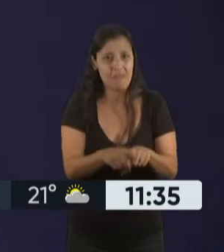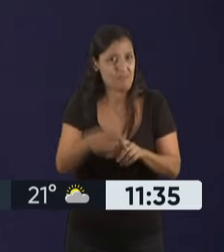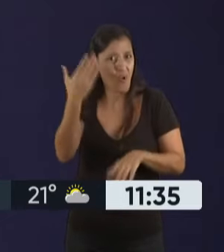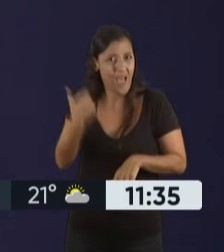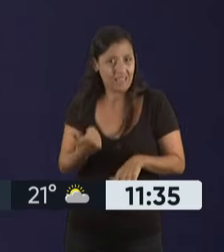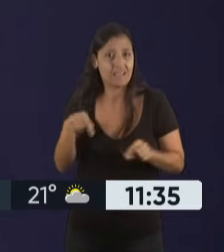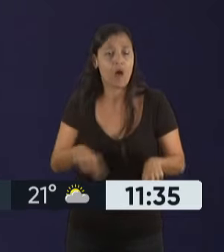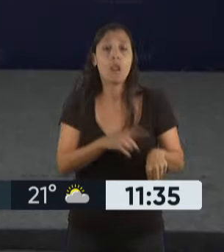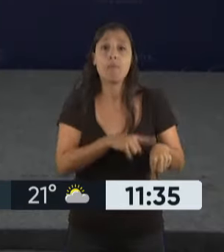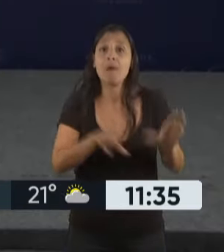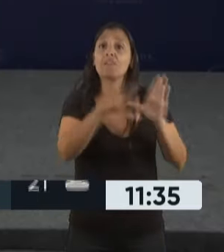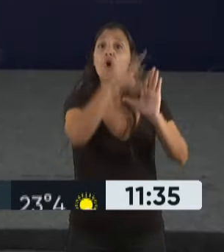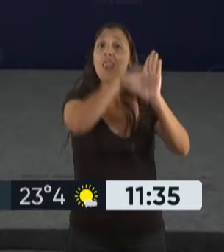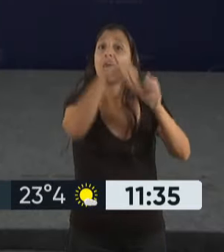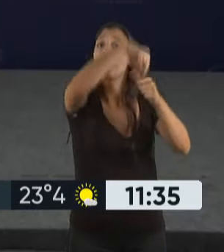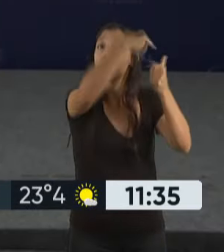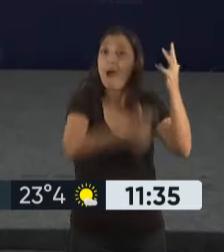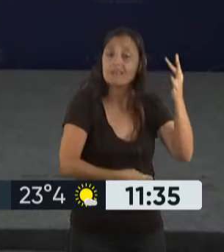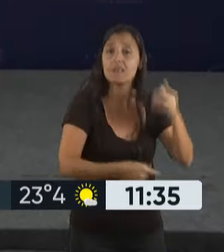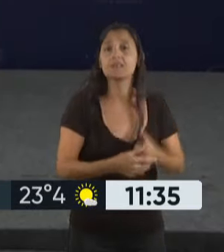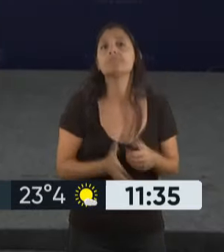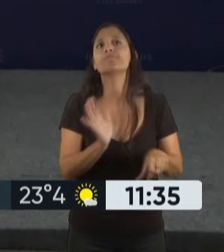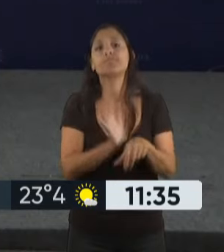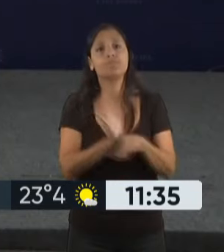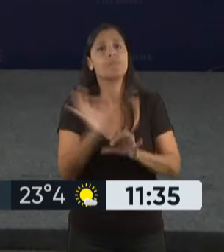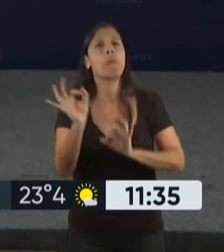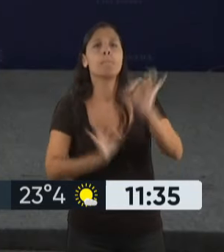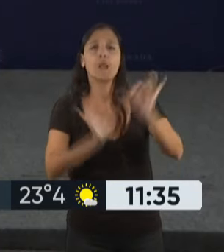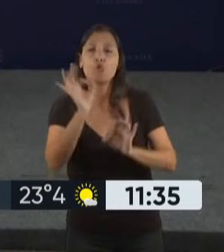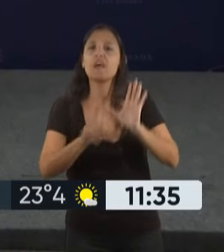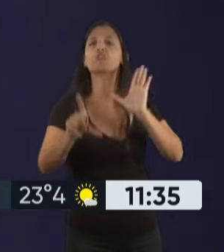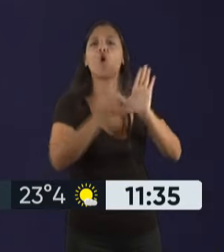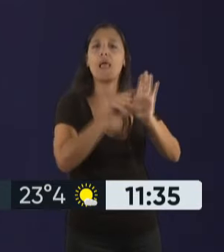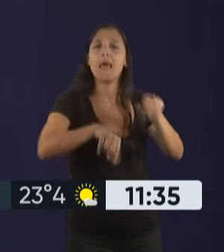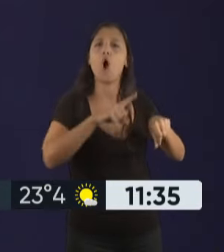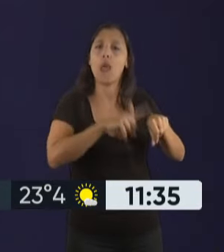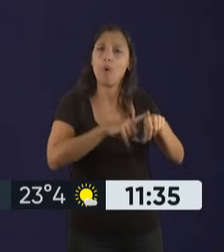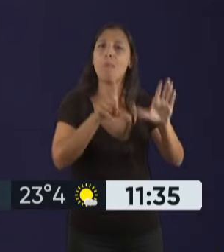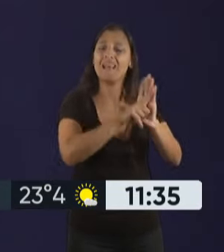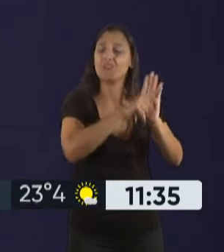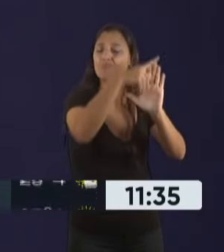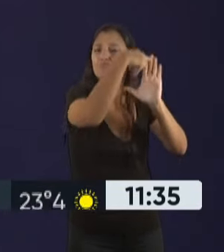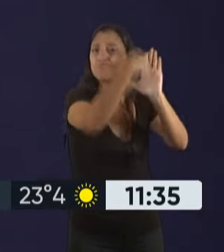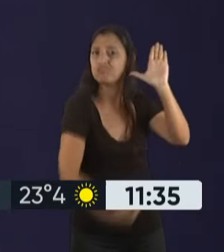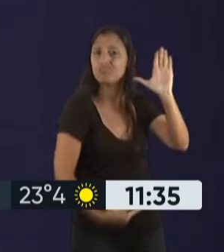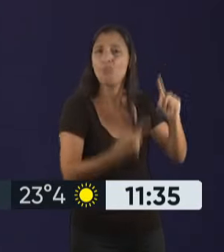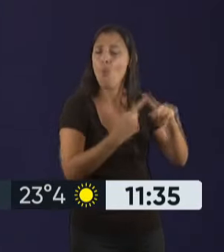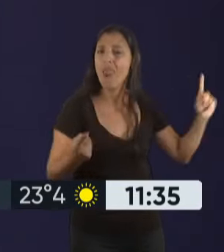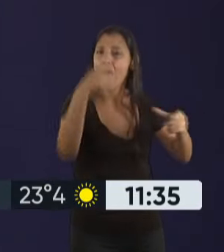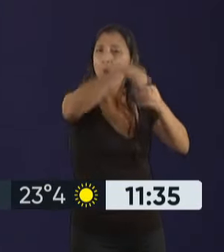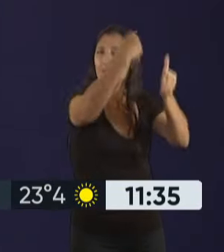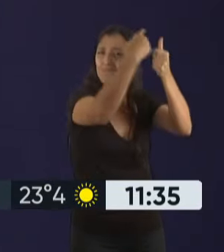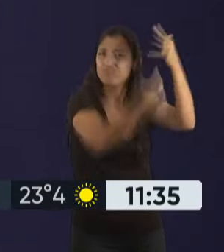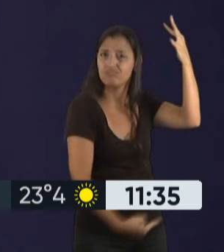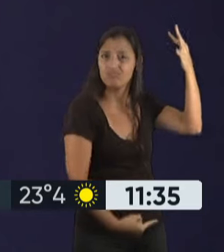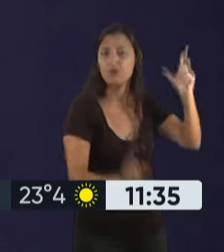estamos en una ley bu en un proyecto de de ley muy amplio con un montón de